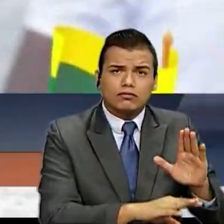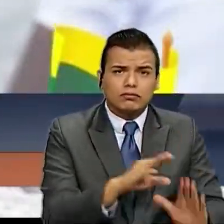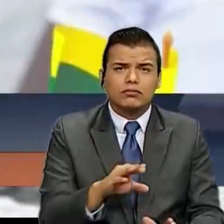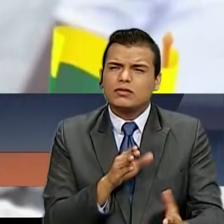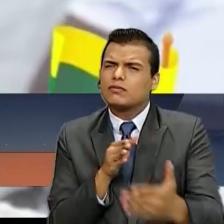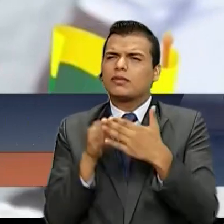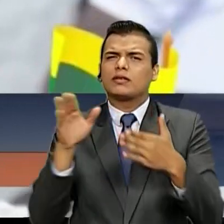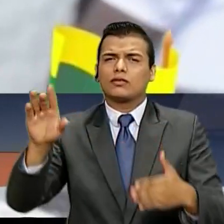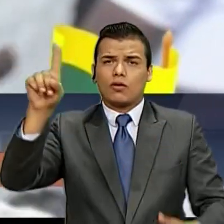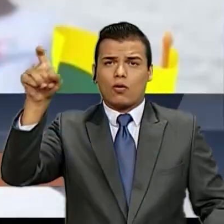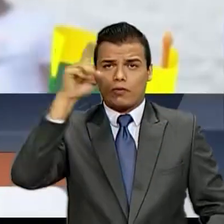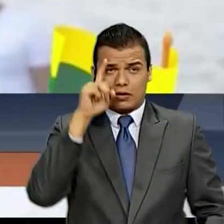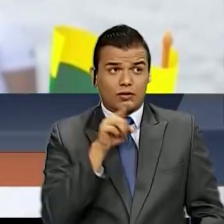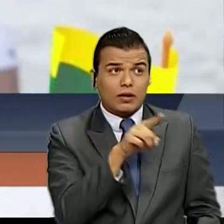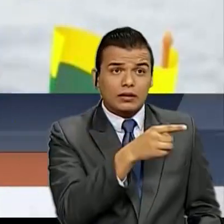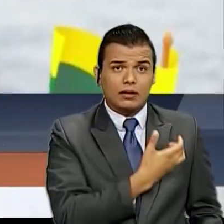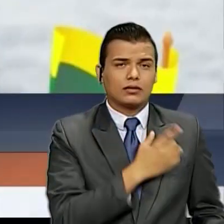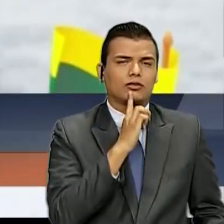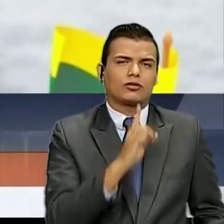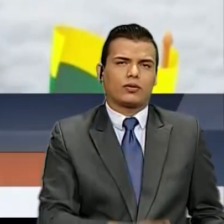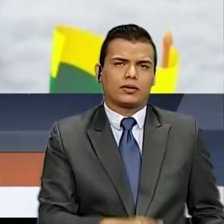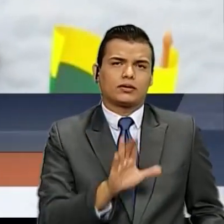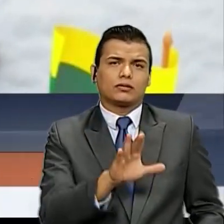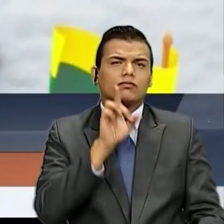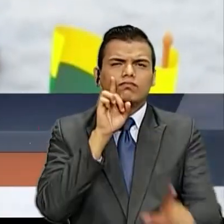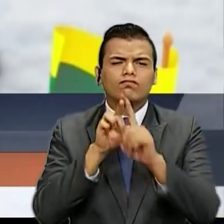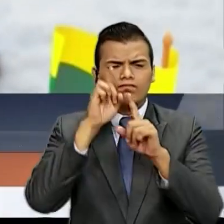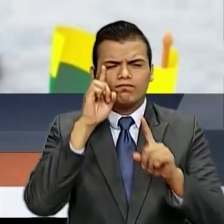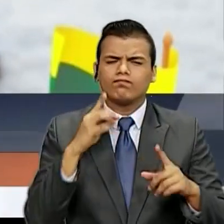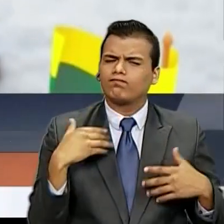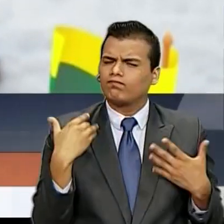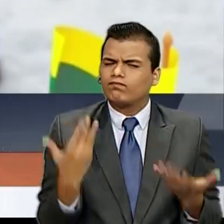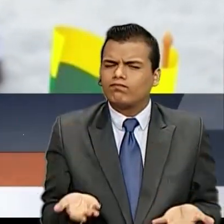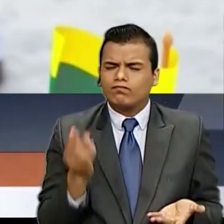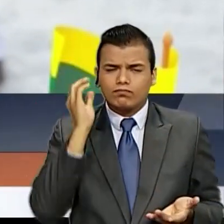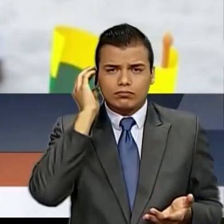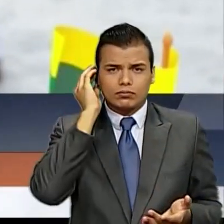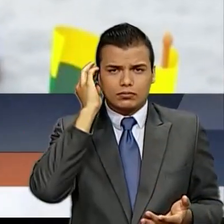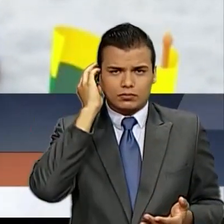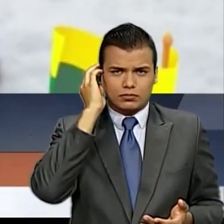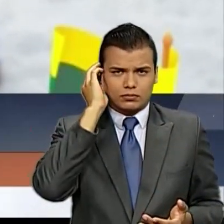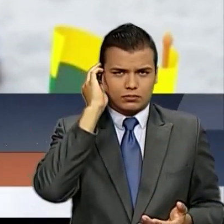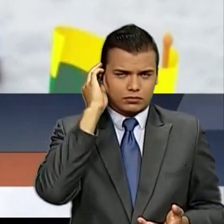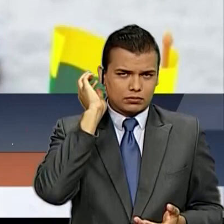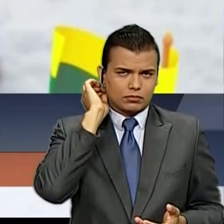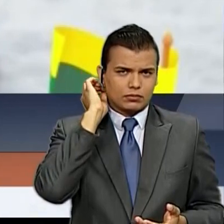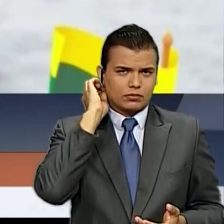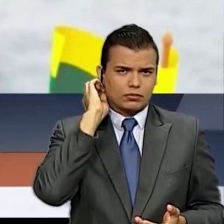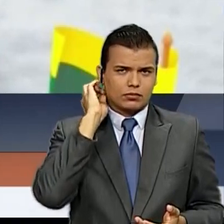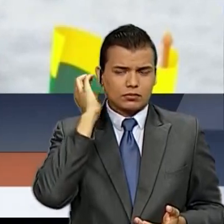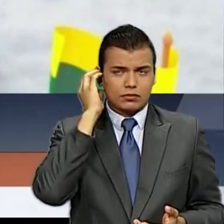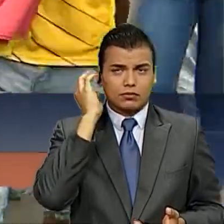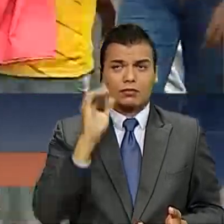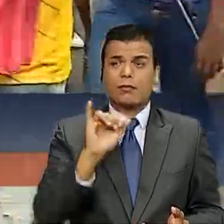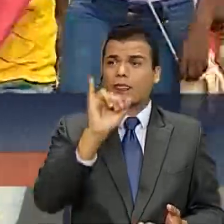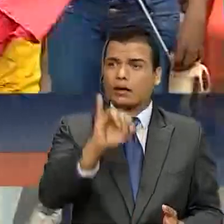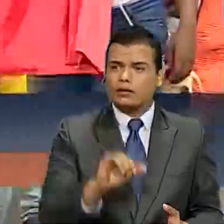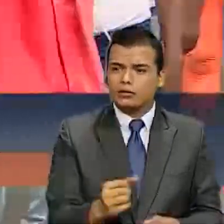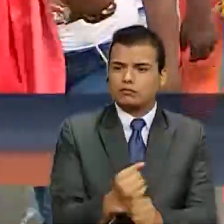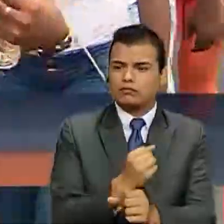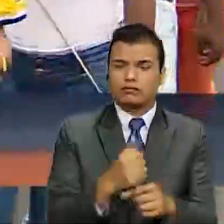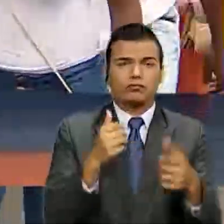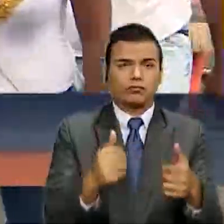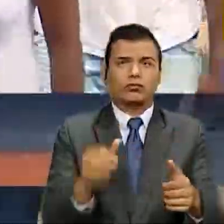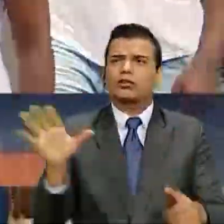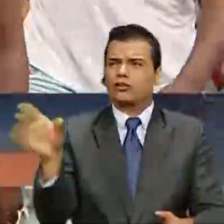nación, no para el alcalde. Todo por un propósito. El alcalde está haciendo las cosas como debe ser. Los